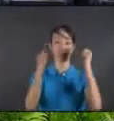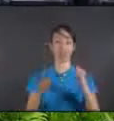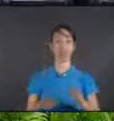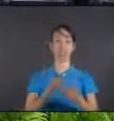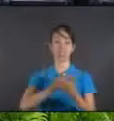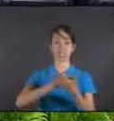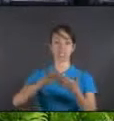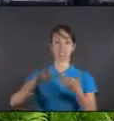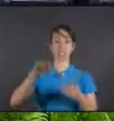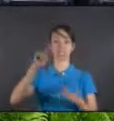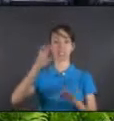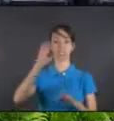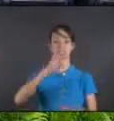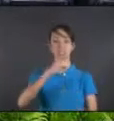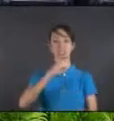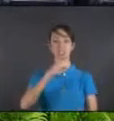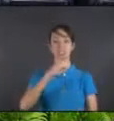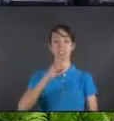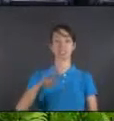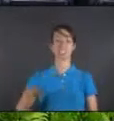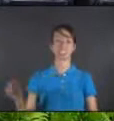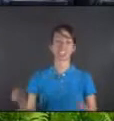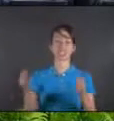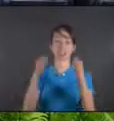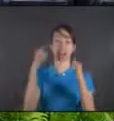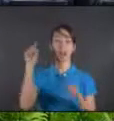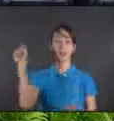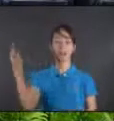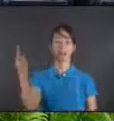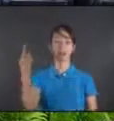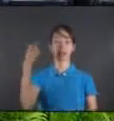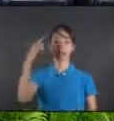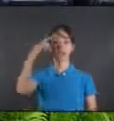Ahora, todo lo malo que le pase, yo voy a orar para que el Señor lo ayude.